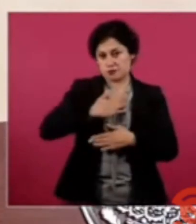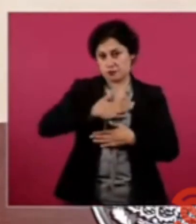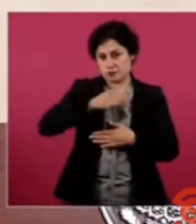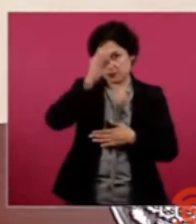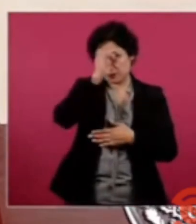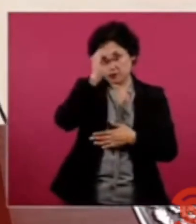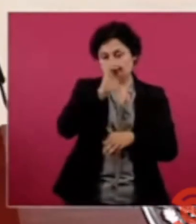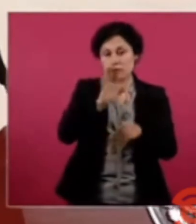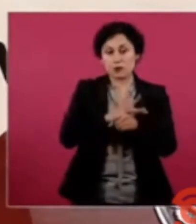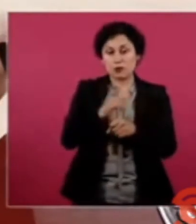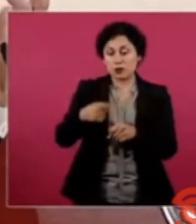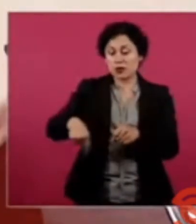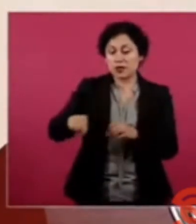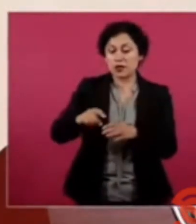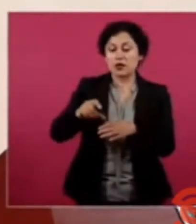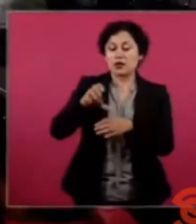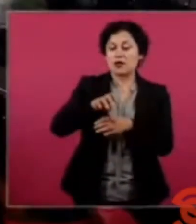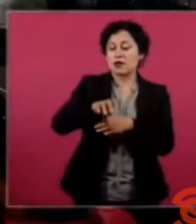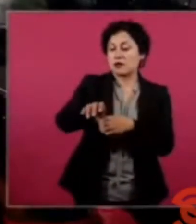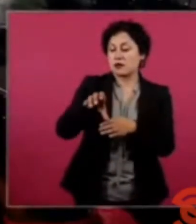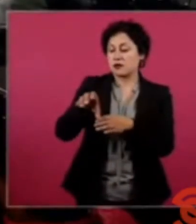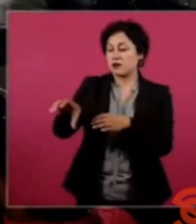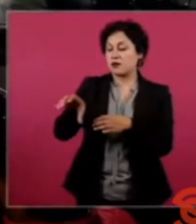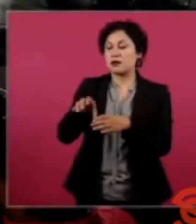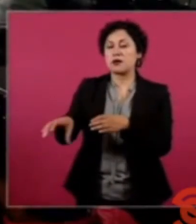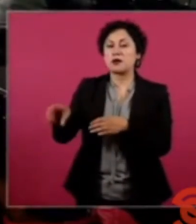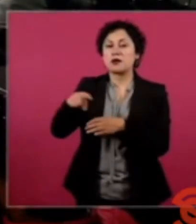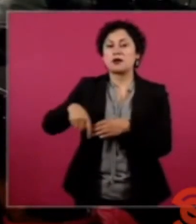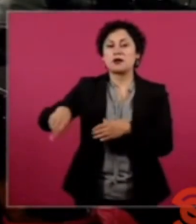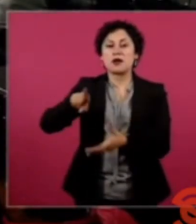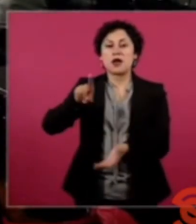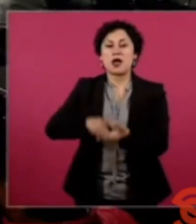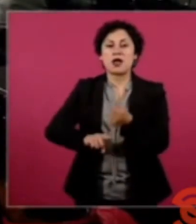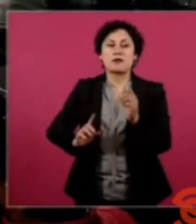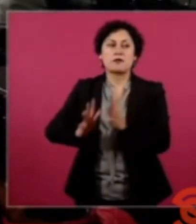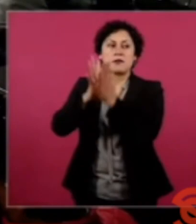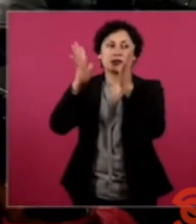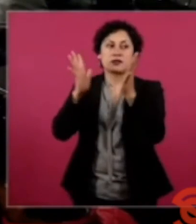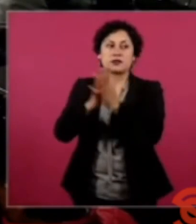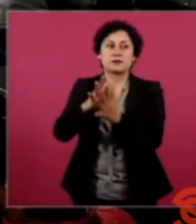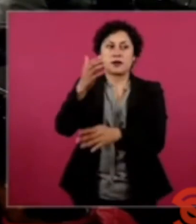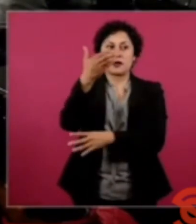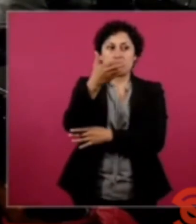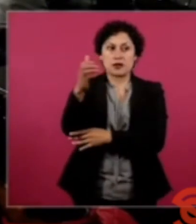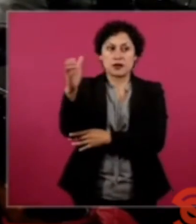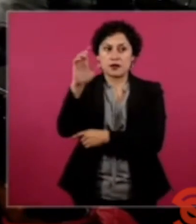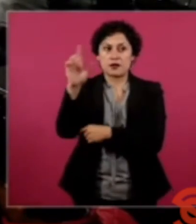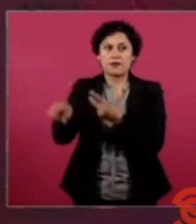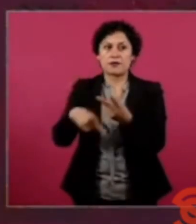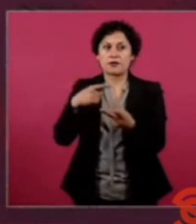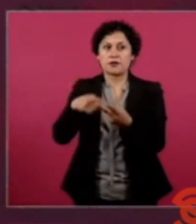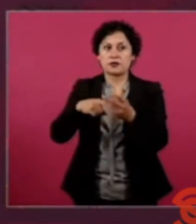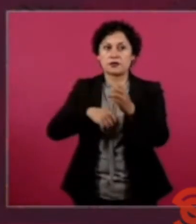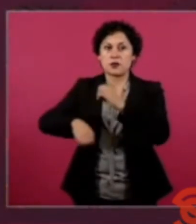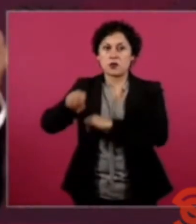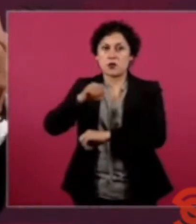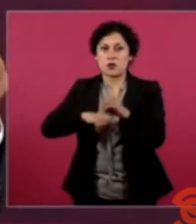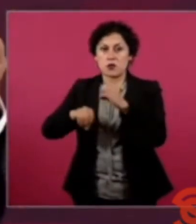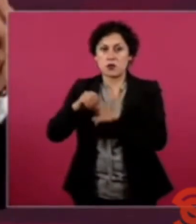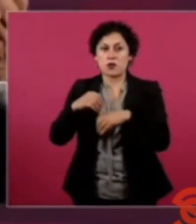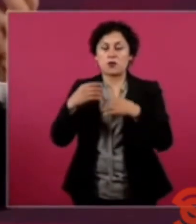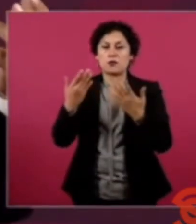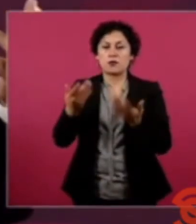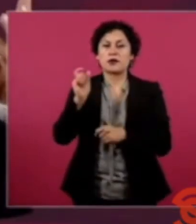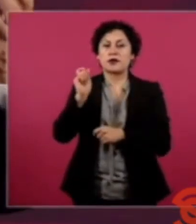con esa organización obrera, con esa organización campesina, con la CTM, con la CNC, el general